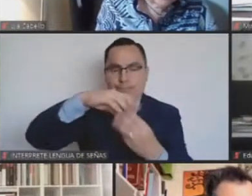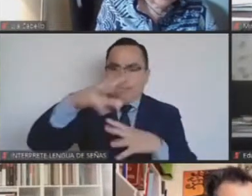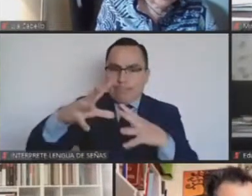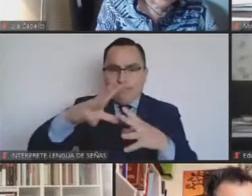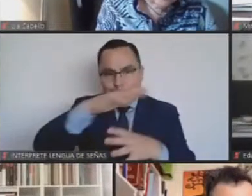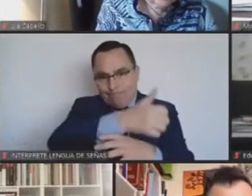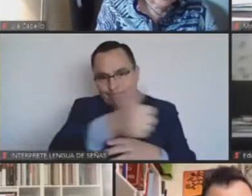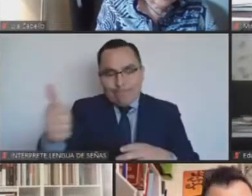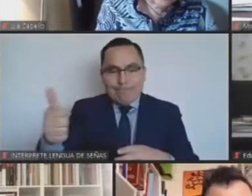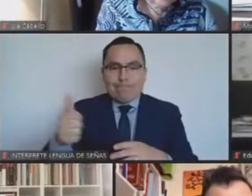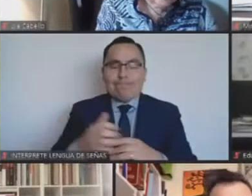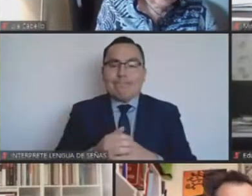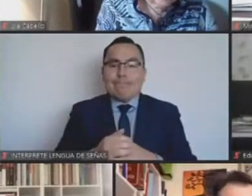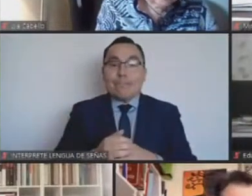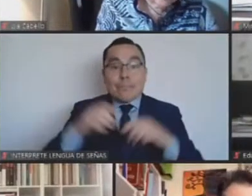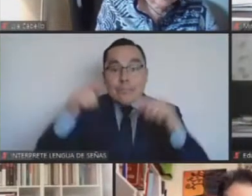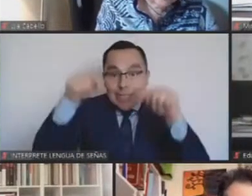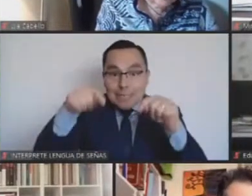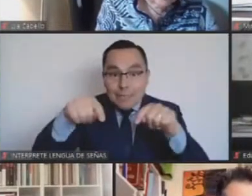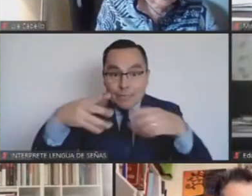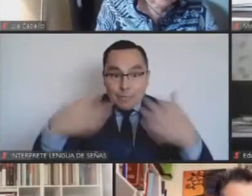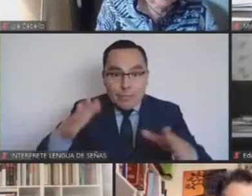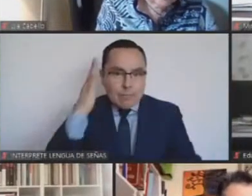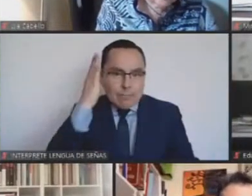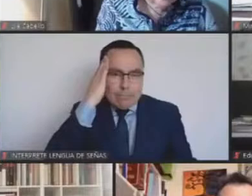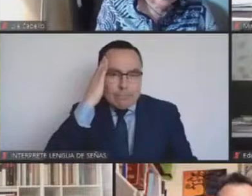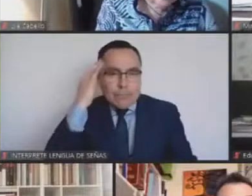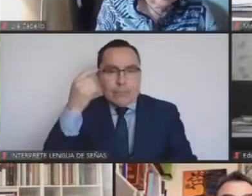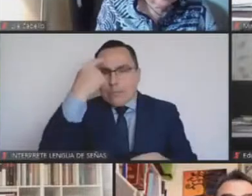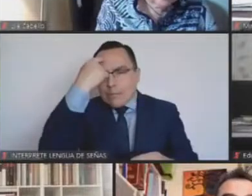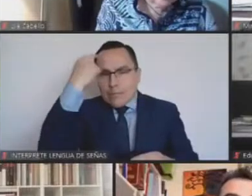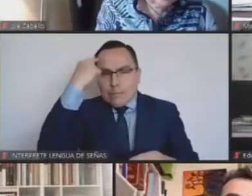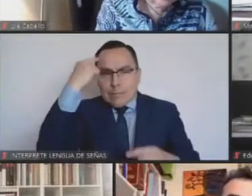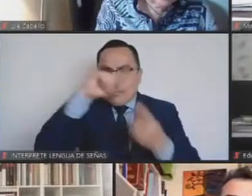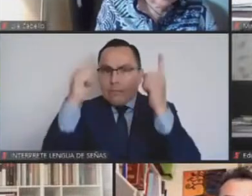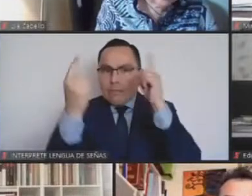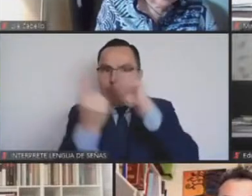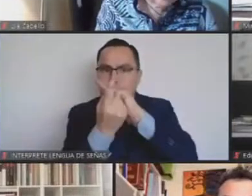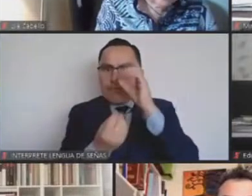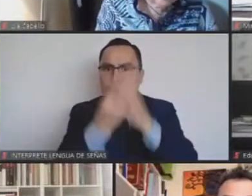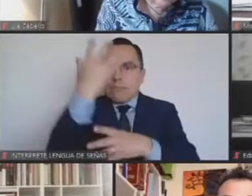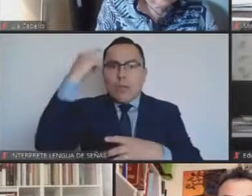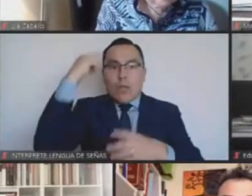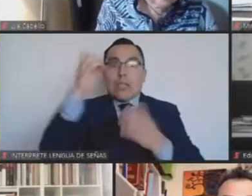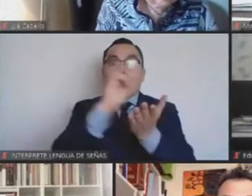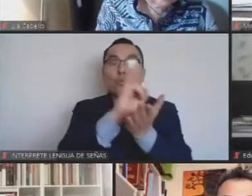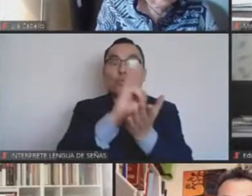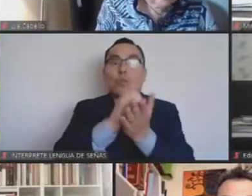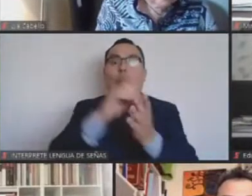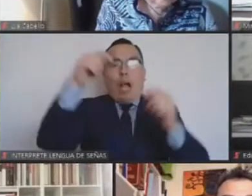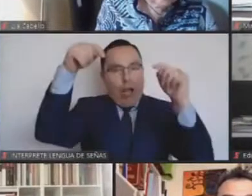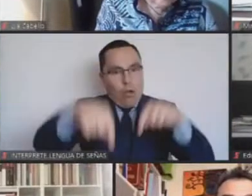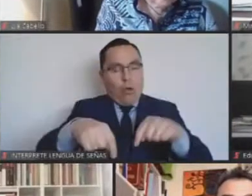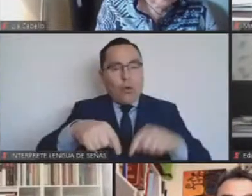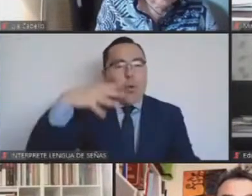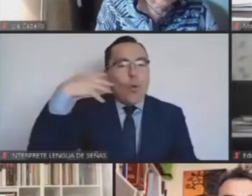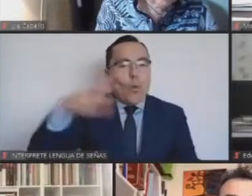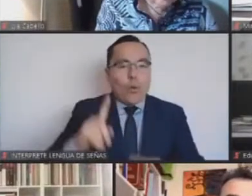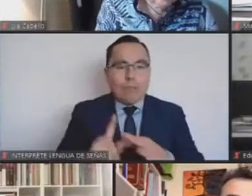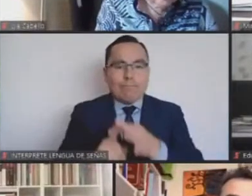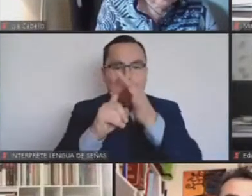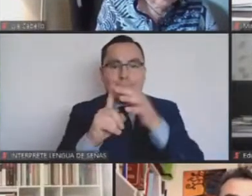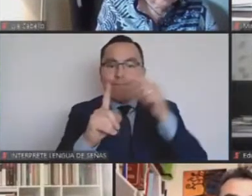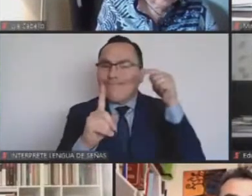Quizás esta disposición frente a la transformación institucional ha sido la clave que ha facilitado,